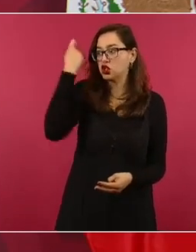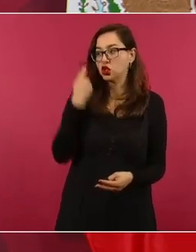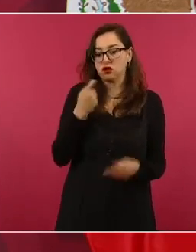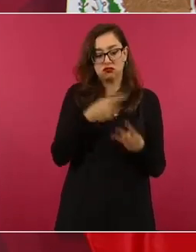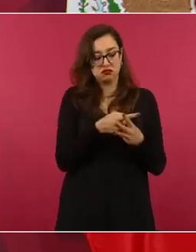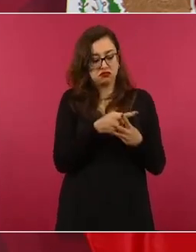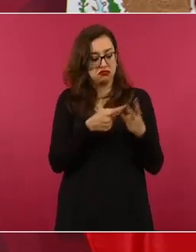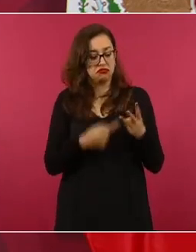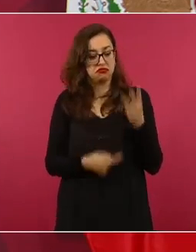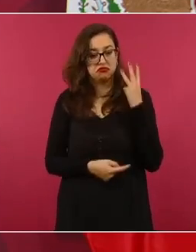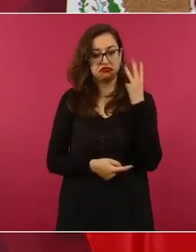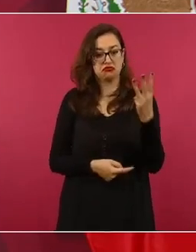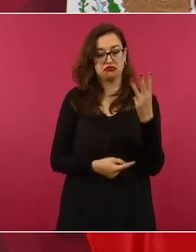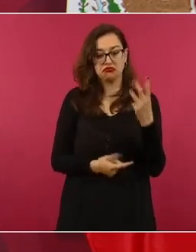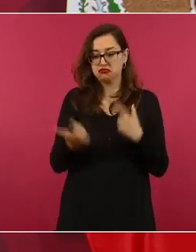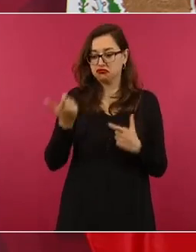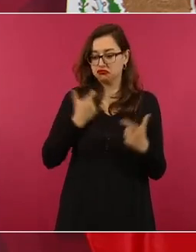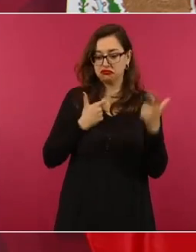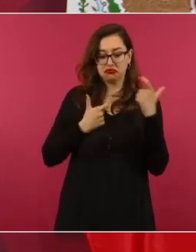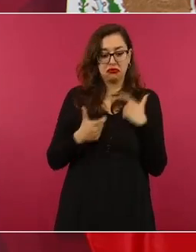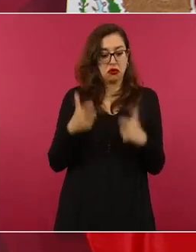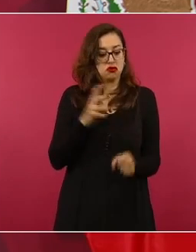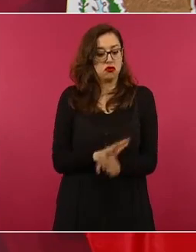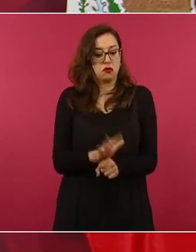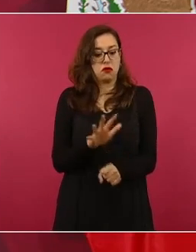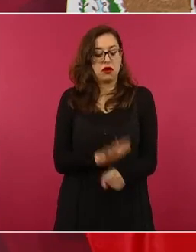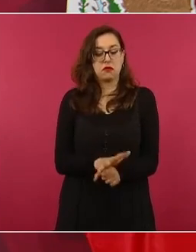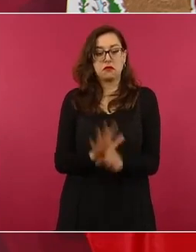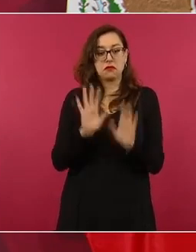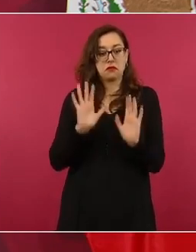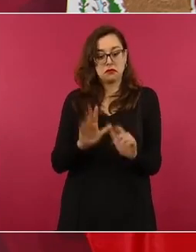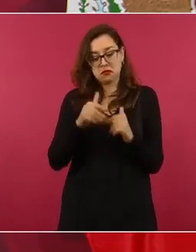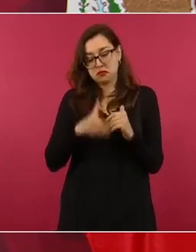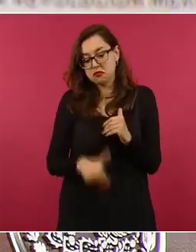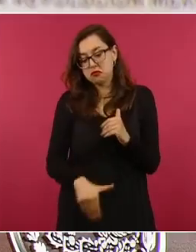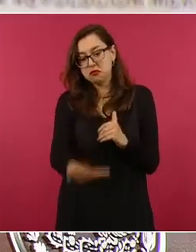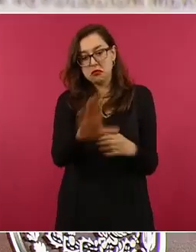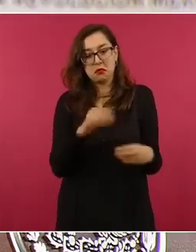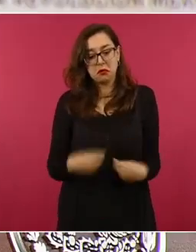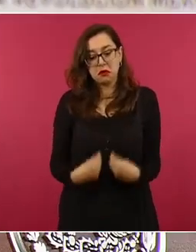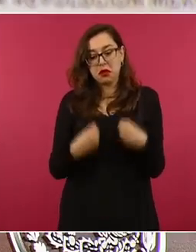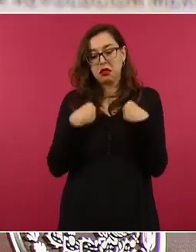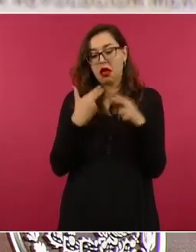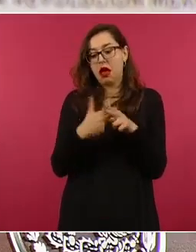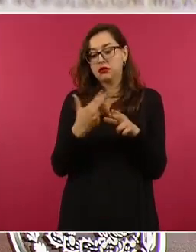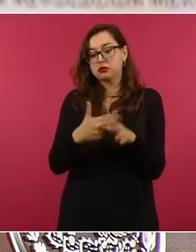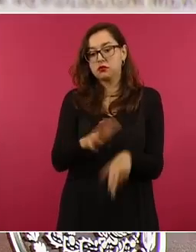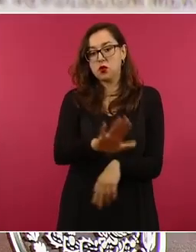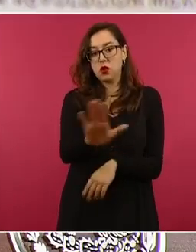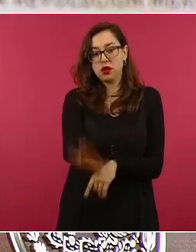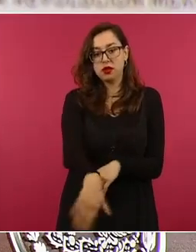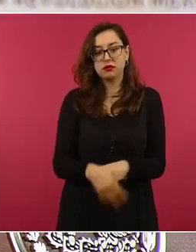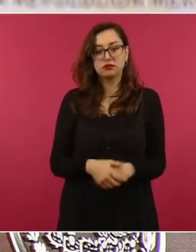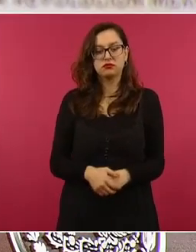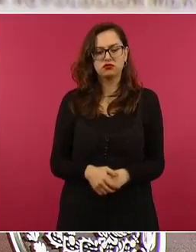con eso voy a tener ingresos para que no me falte lo indispensable.